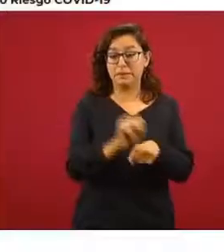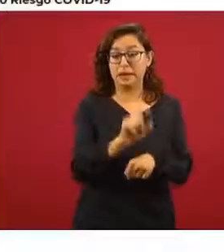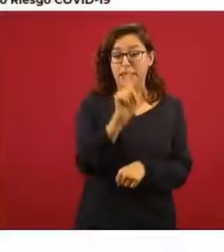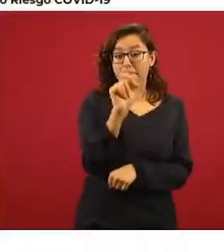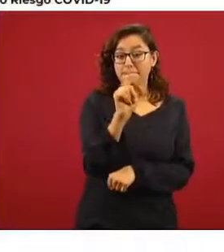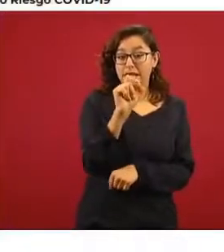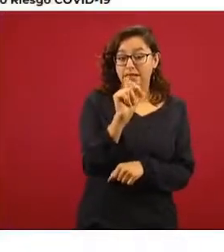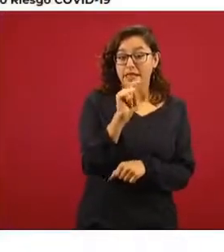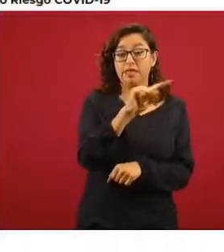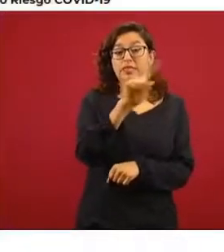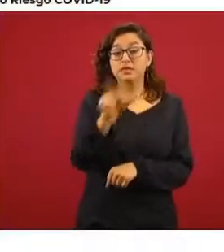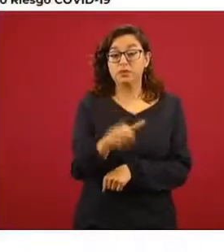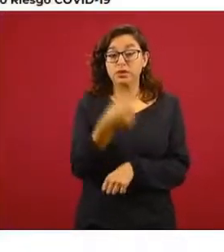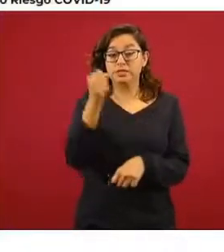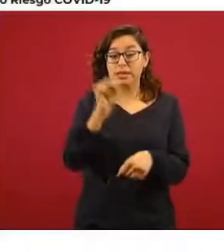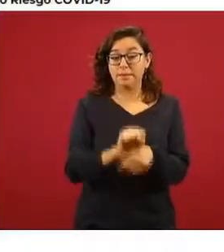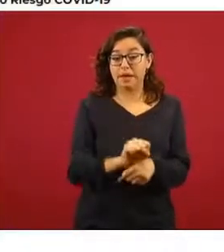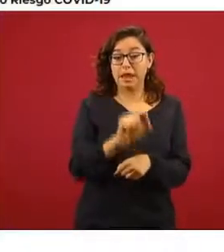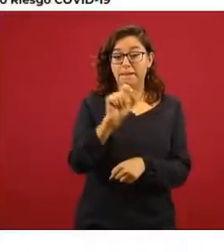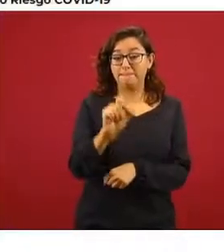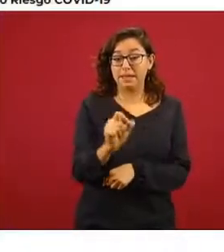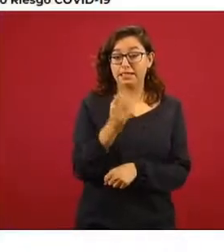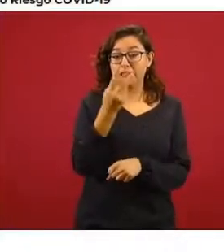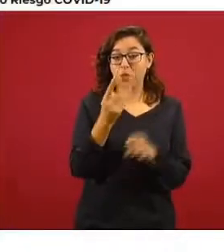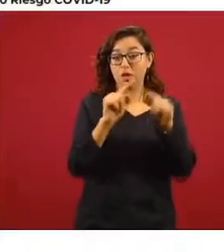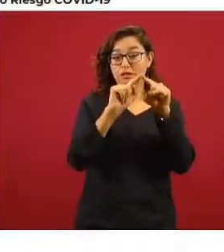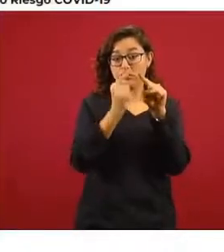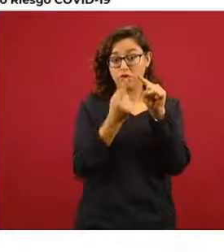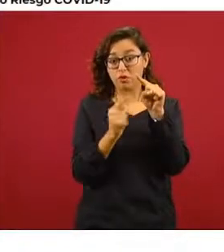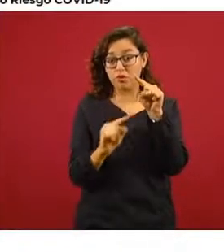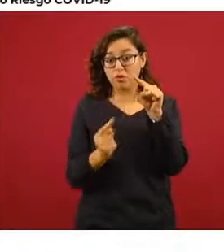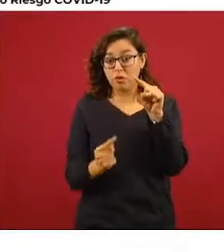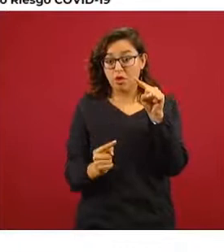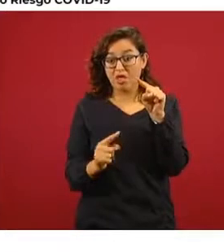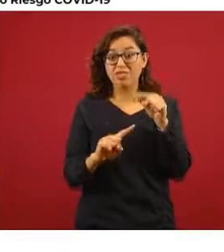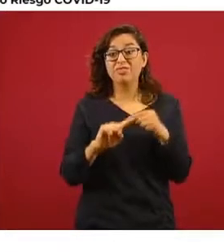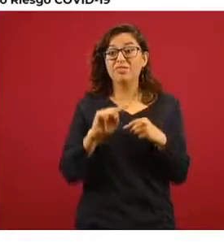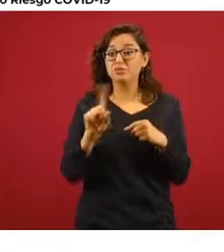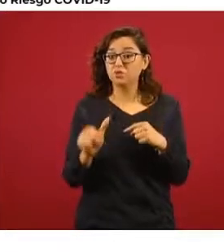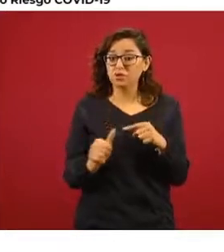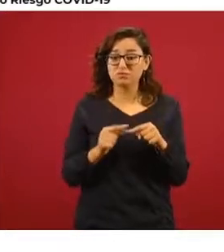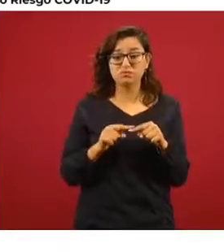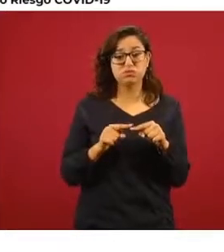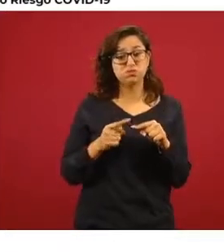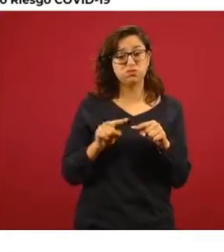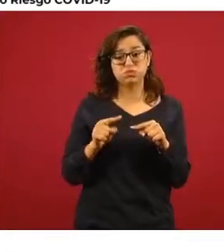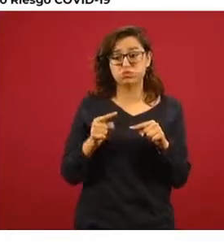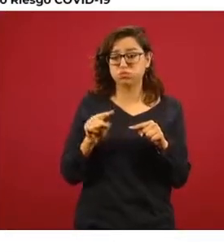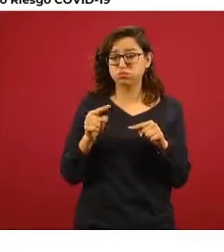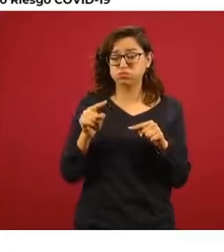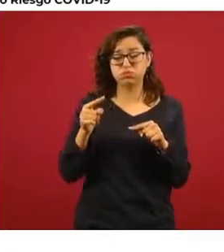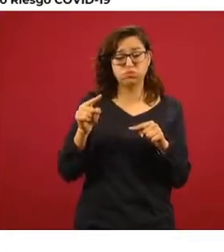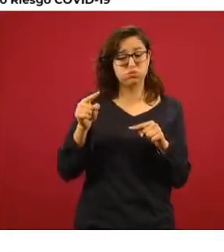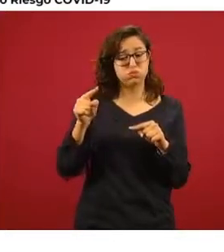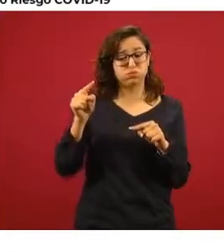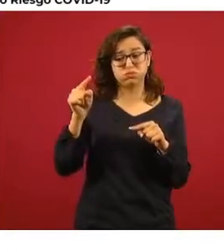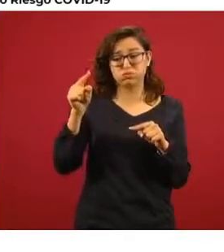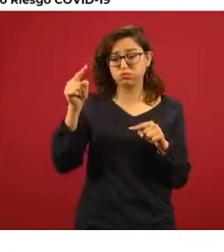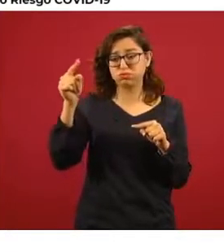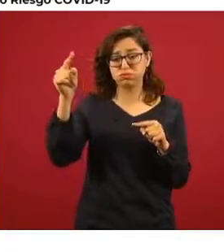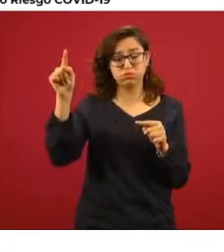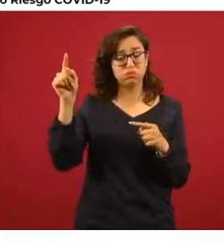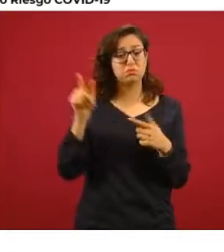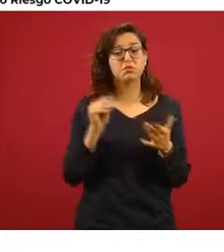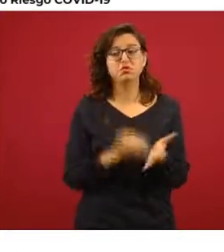descenso en la semana 24, después tuvo un ascenso que permanece hasta el momento. En Chihuahua permanece una fase de